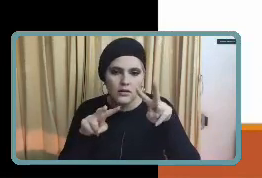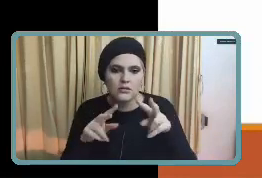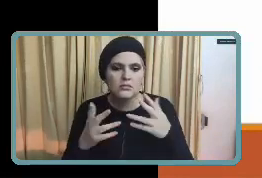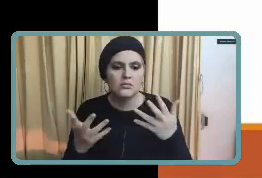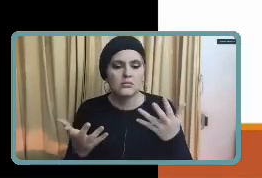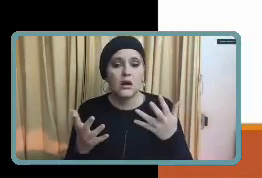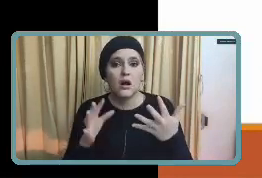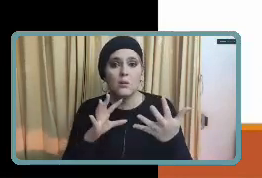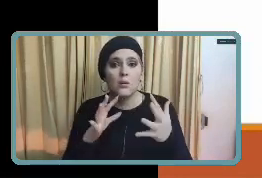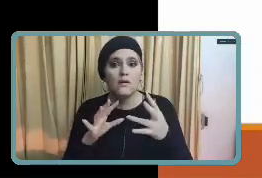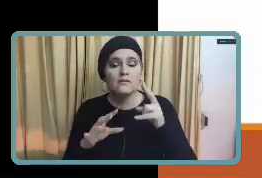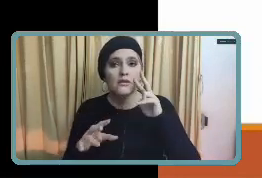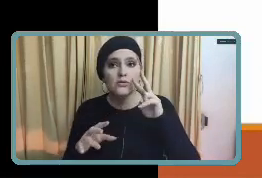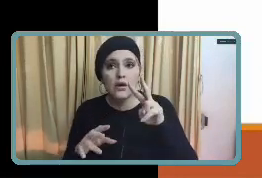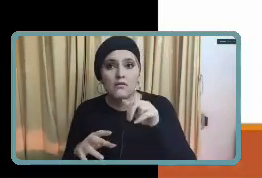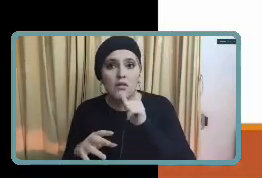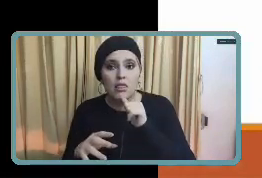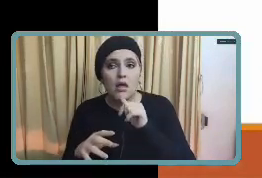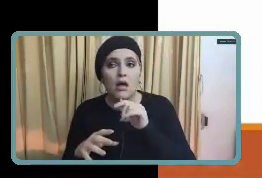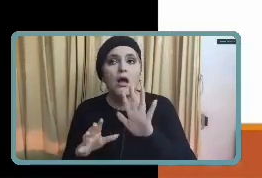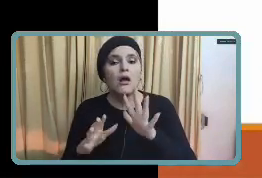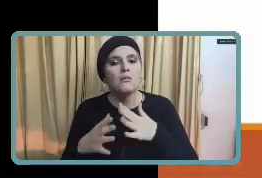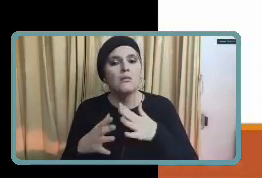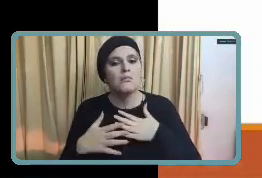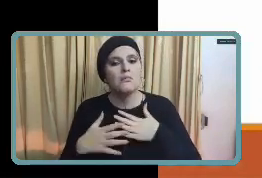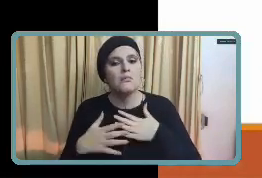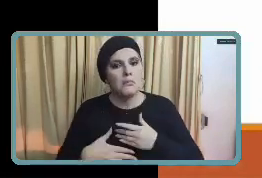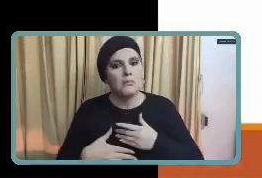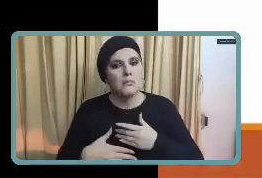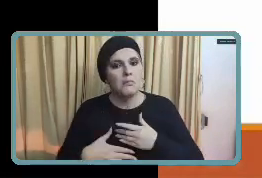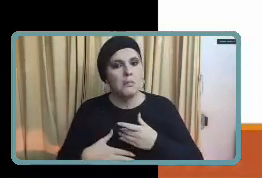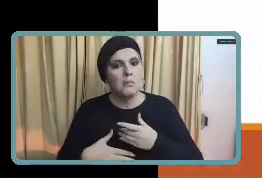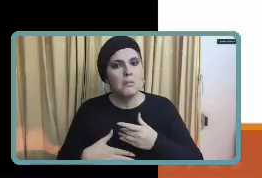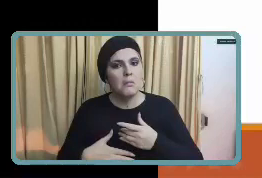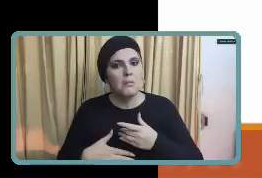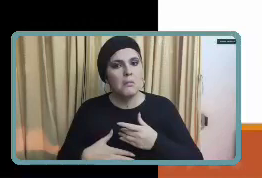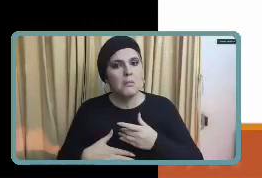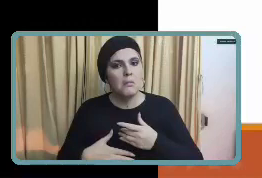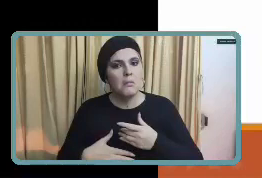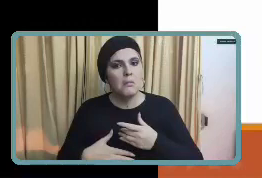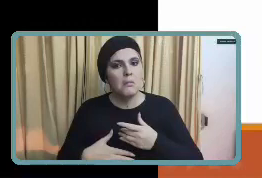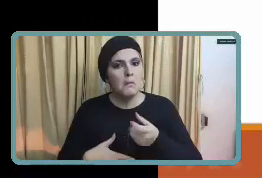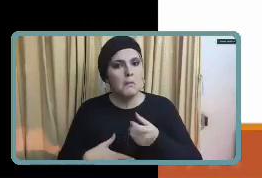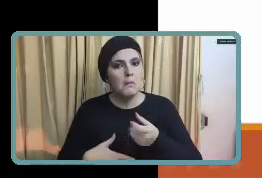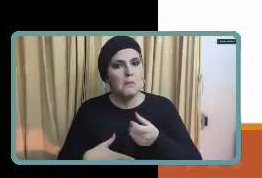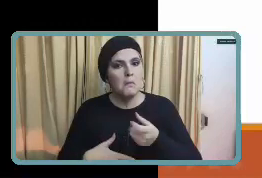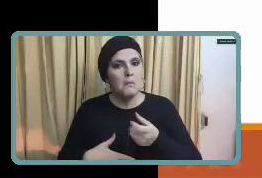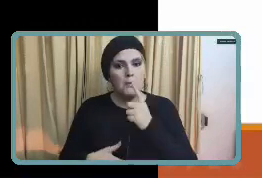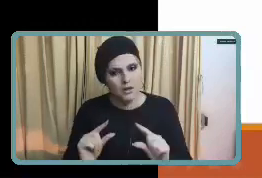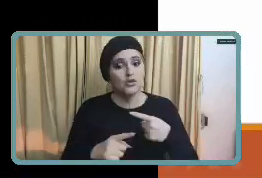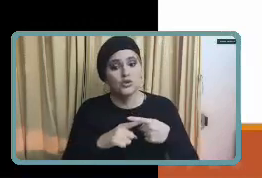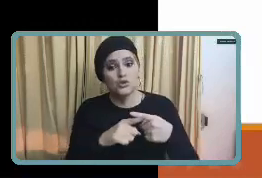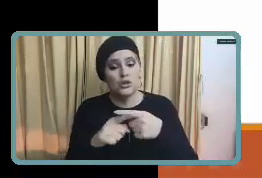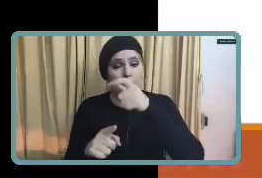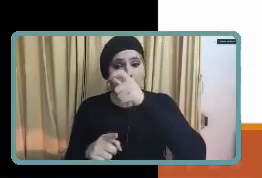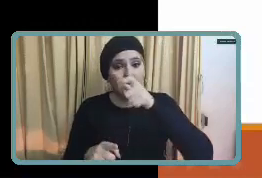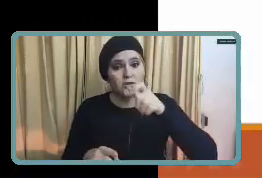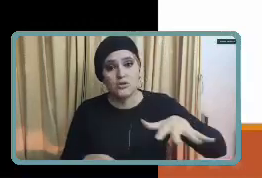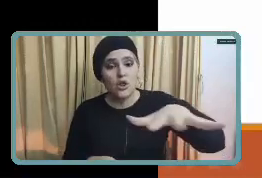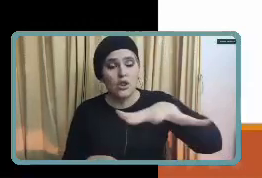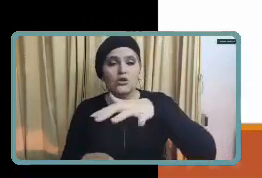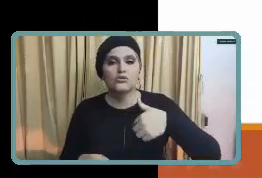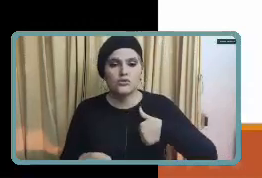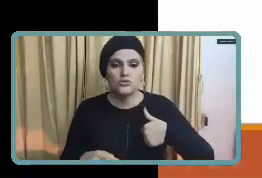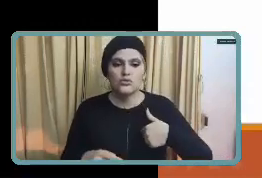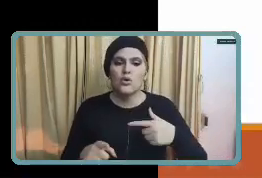muchos medicamentos. Soy parte de la sociedad, haz que tenga formación profesional. Yo deseo contribuir. Los servicios que